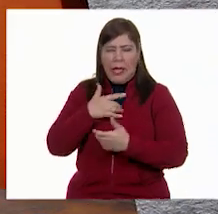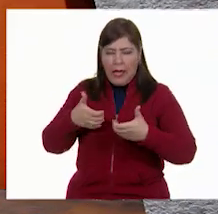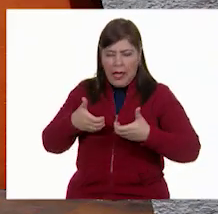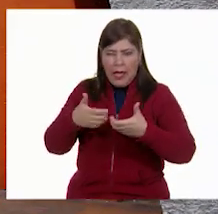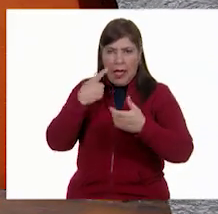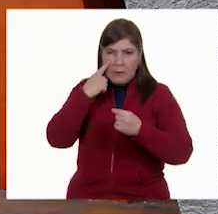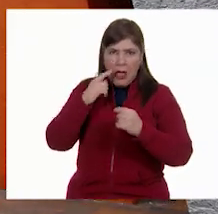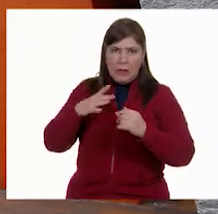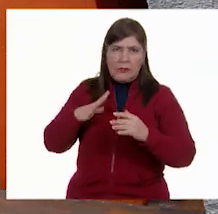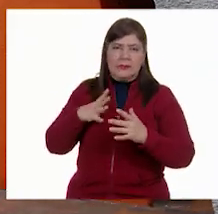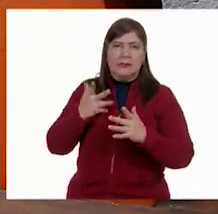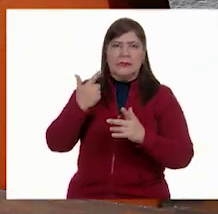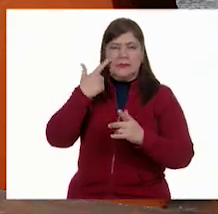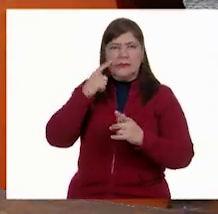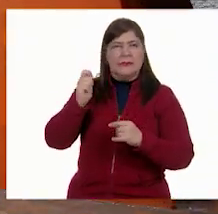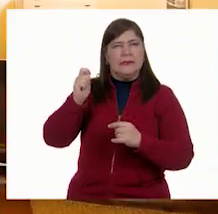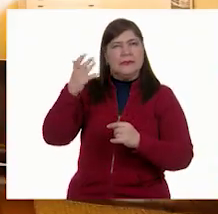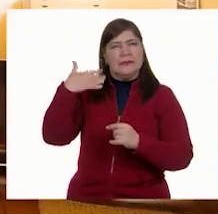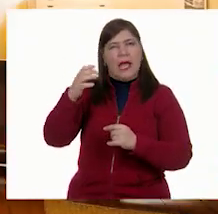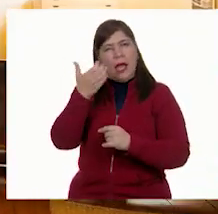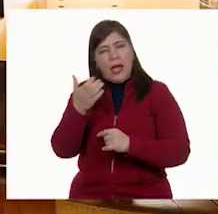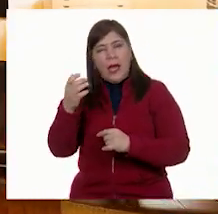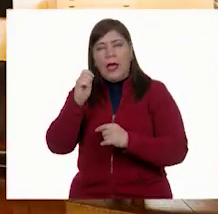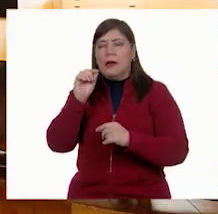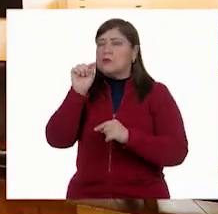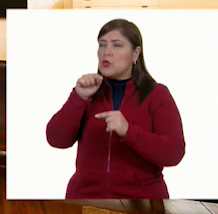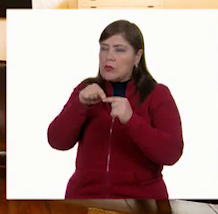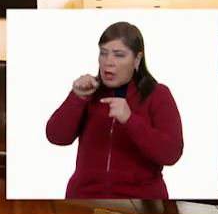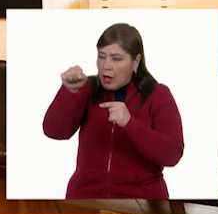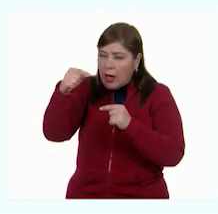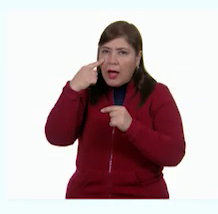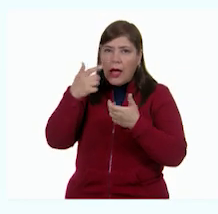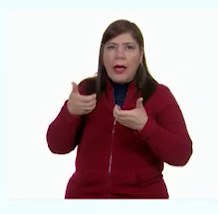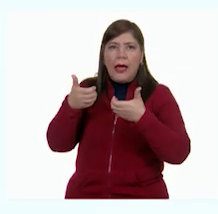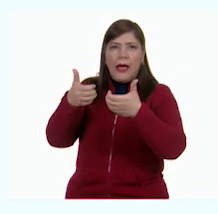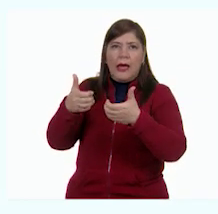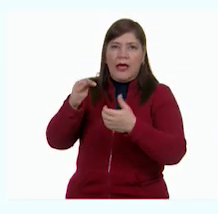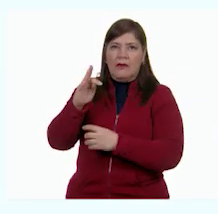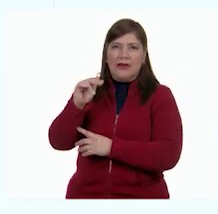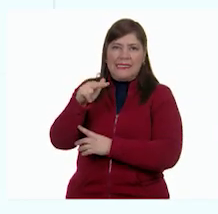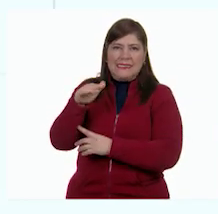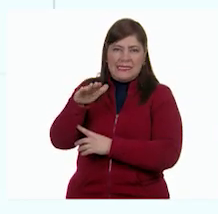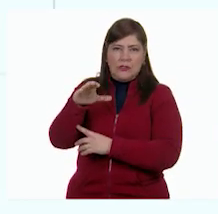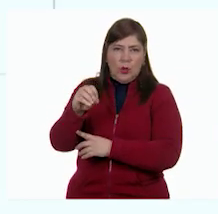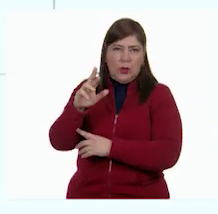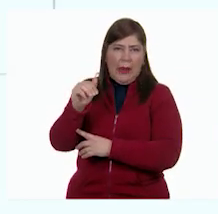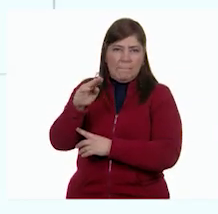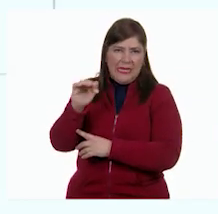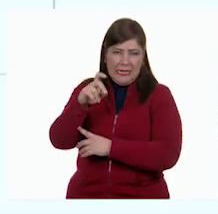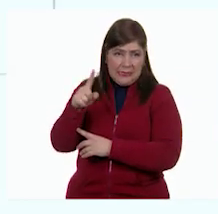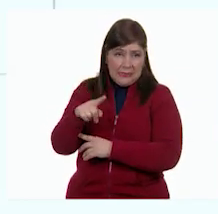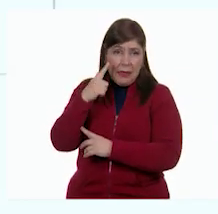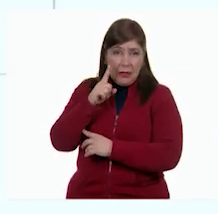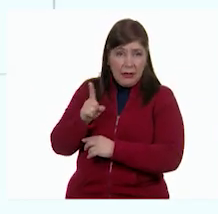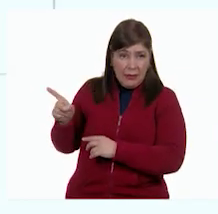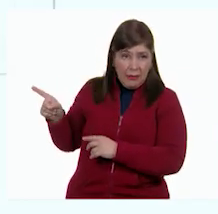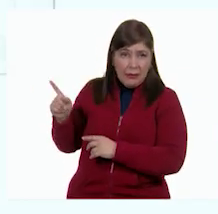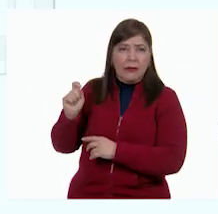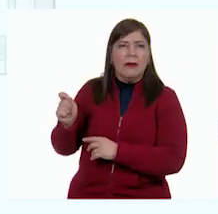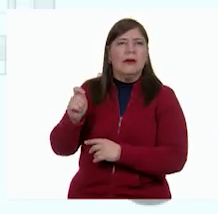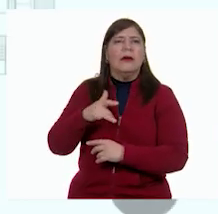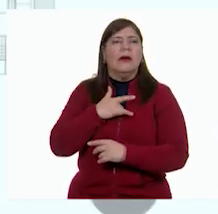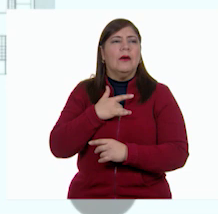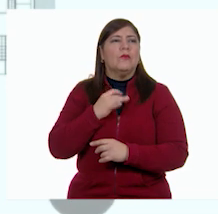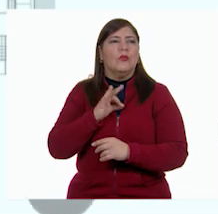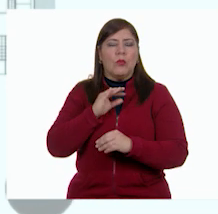protuberancia rural del terreno y unas cuadras arriba se llega a la calle Francisco Ramírez, entorno inimaginable para el